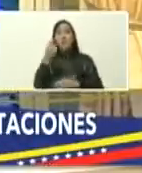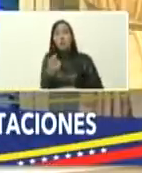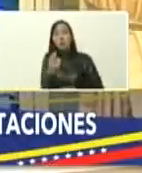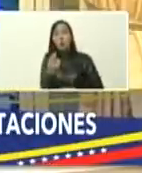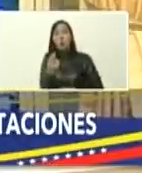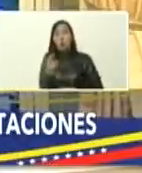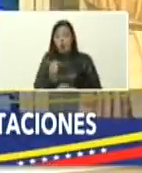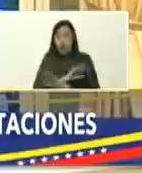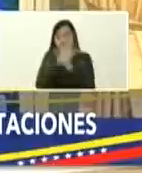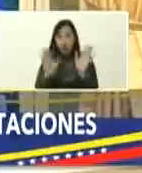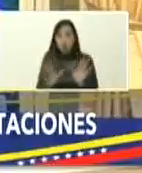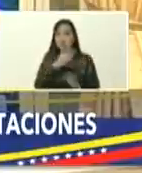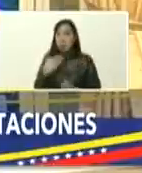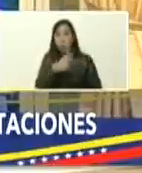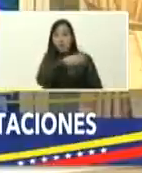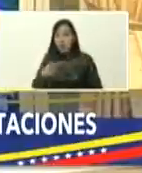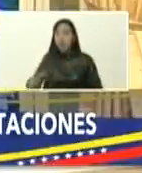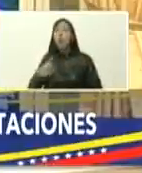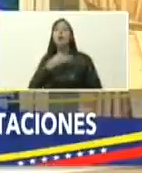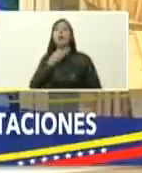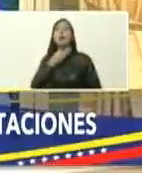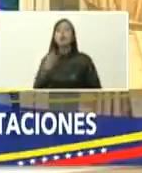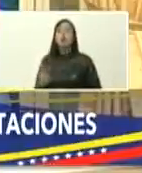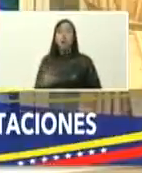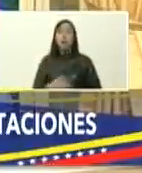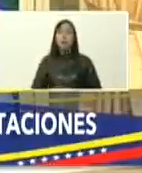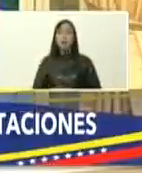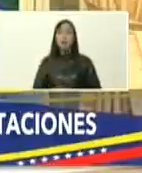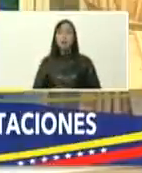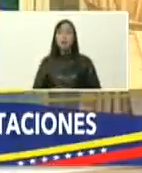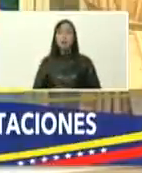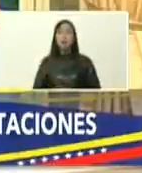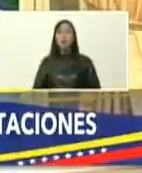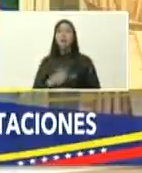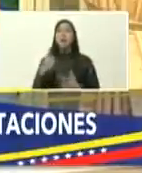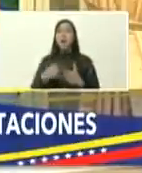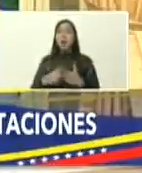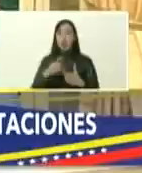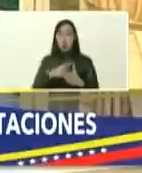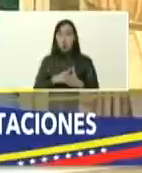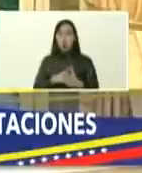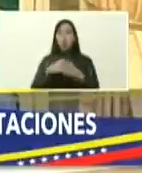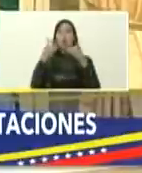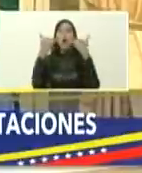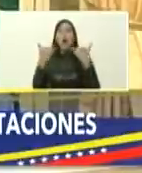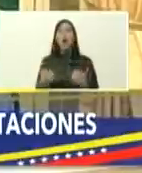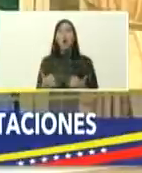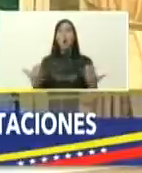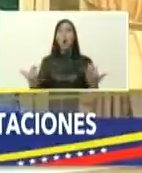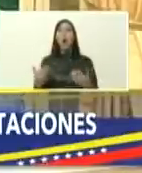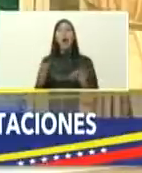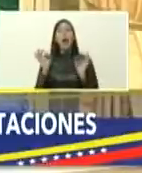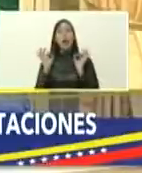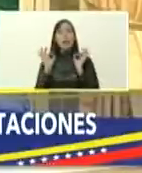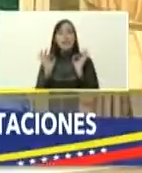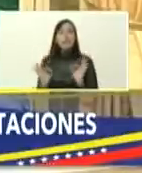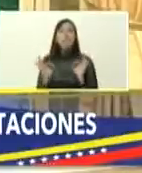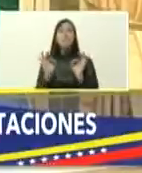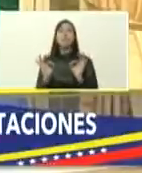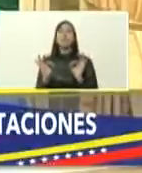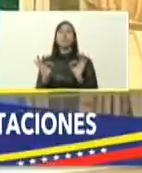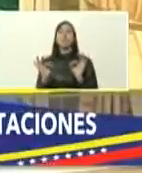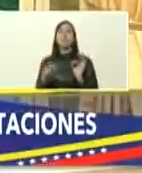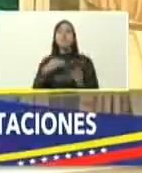¿Está claro? ¿Estamos claros? Y entonces, en este caso, es un caso muy específico,